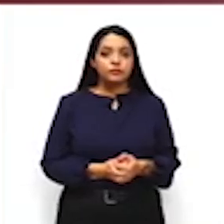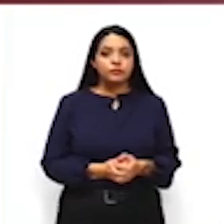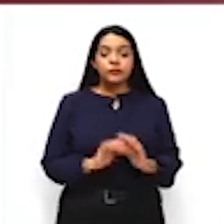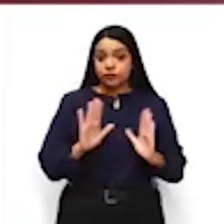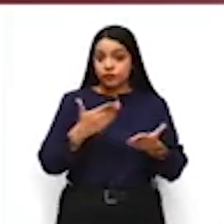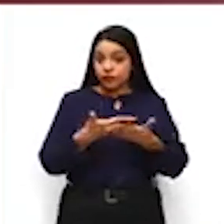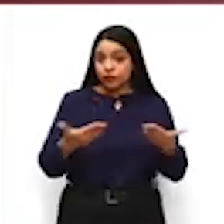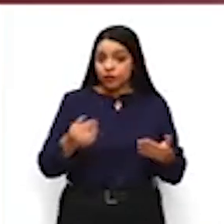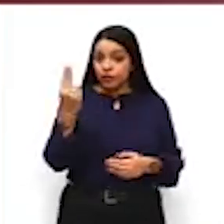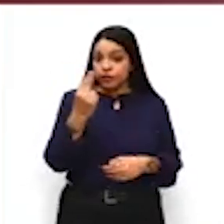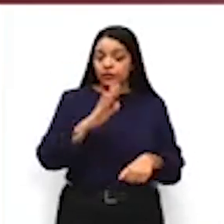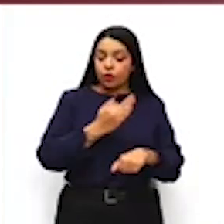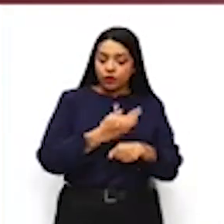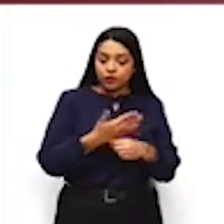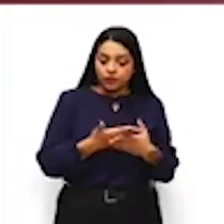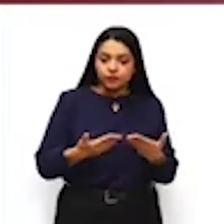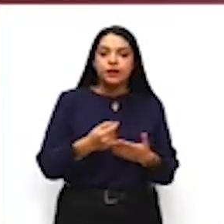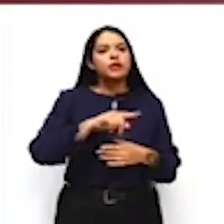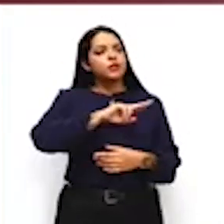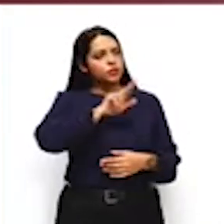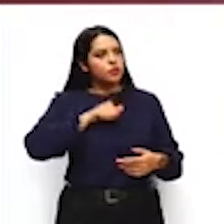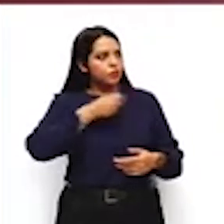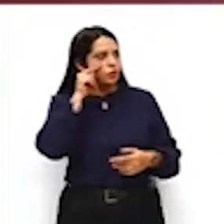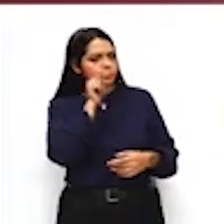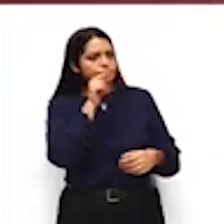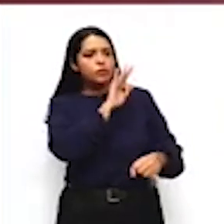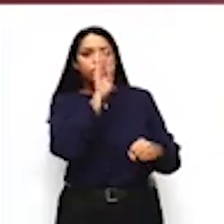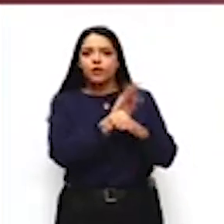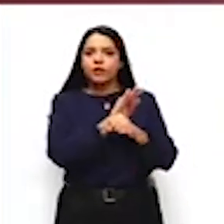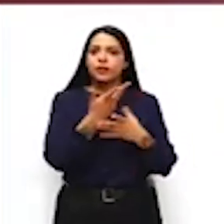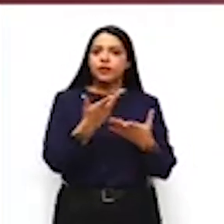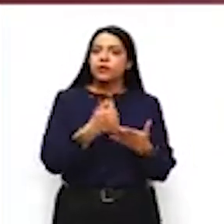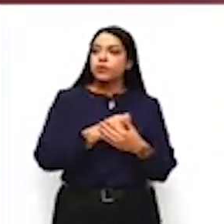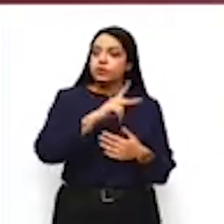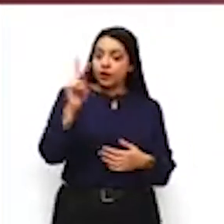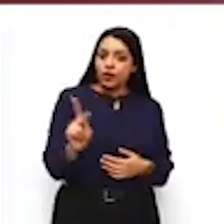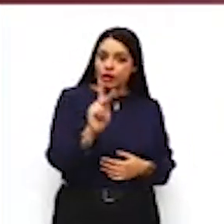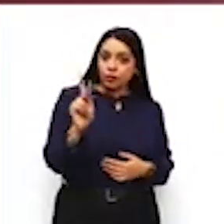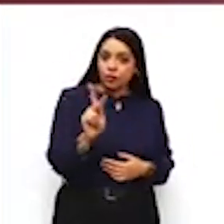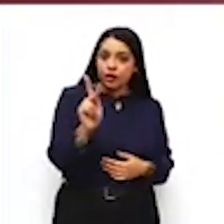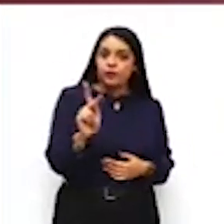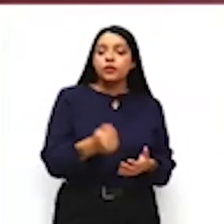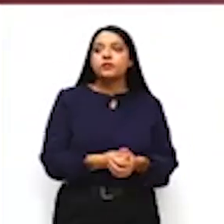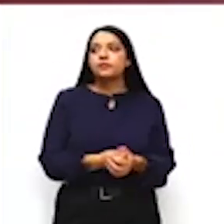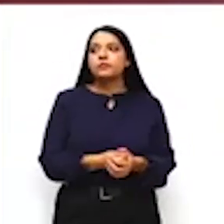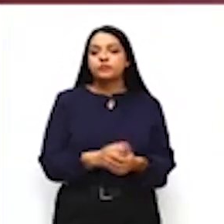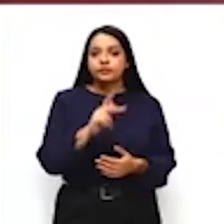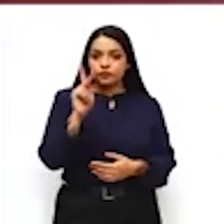ahora los autoritarios somos los que defendemos que el pueblo sea respetado.